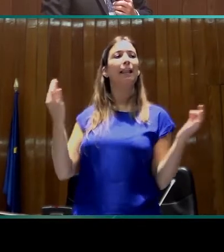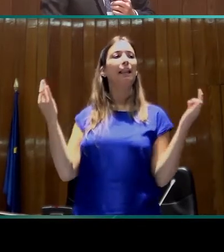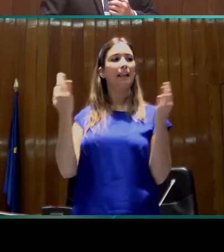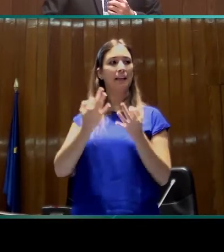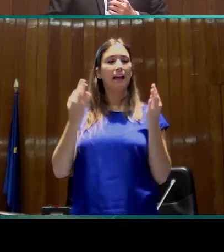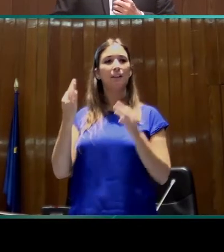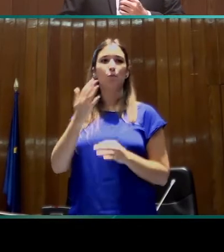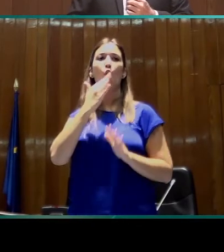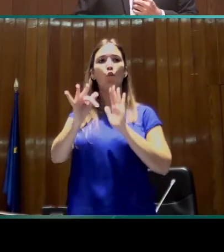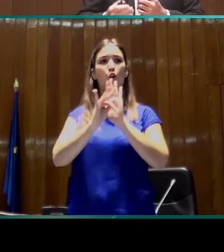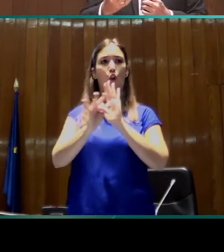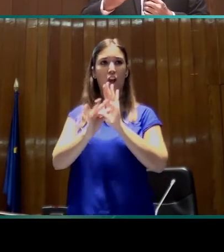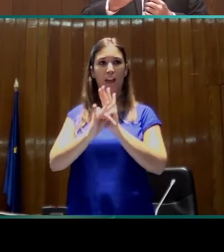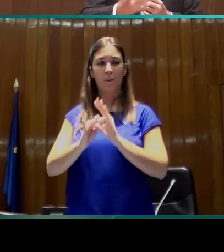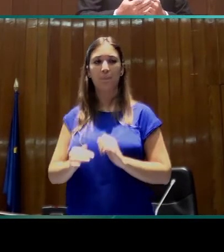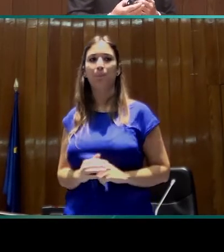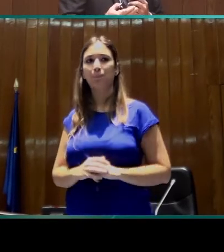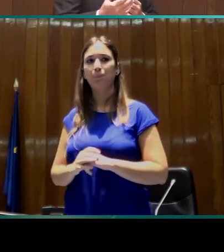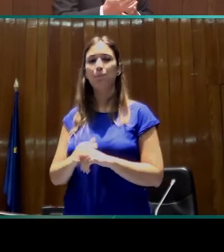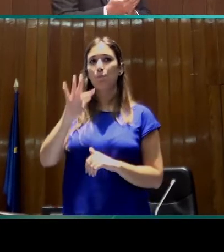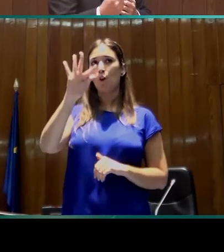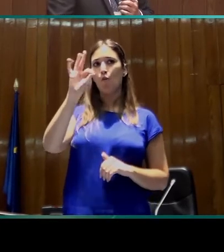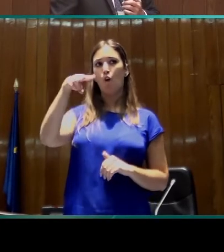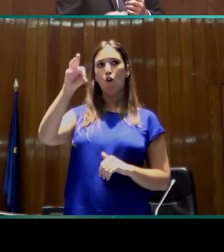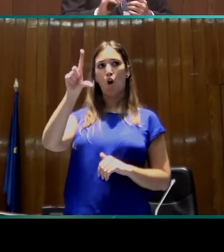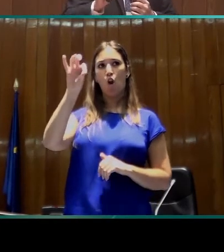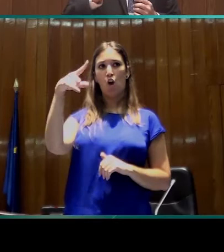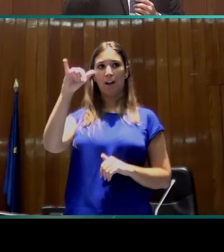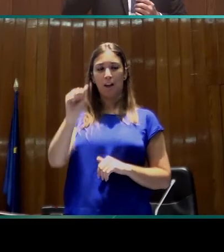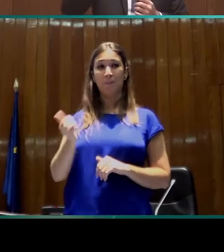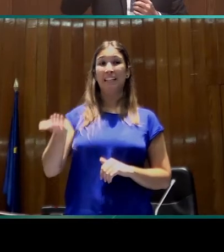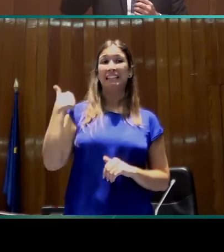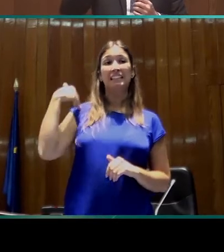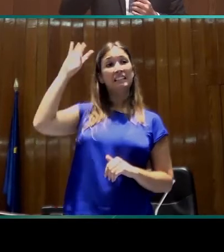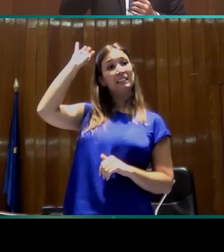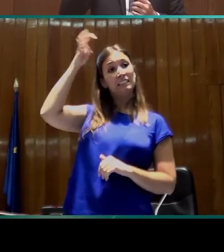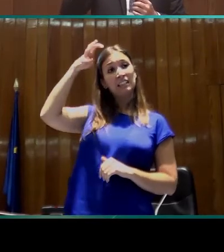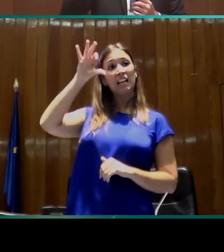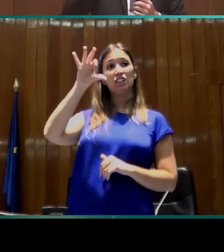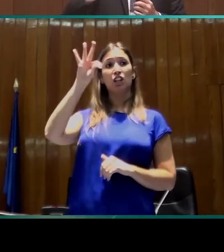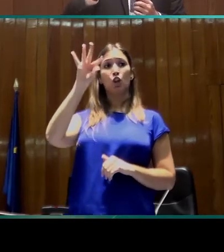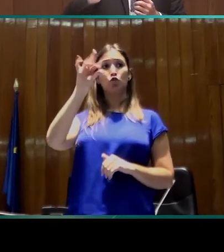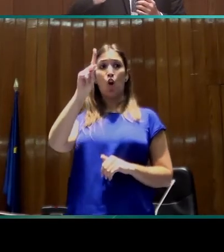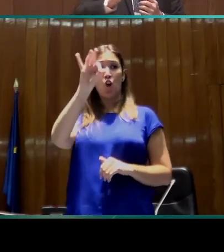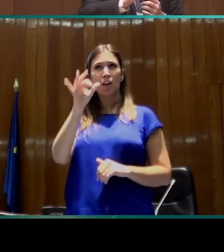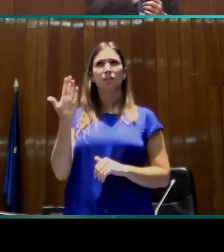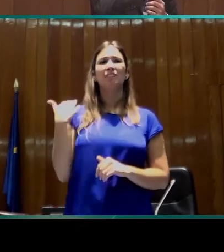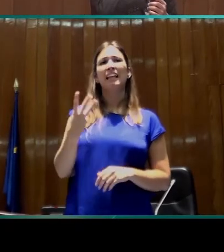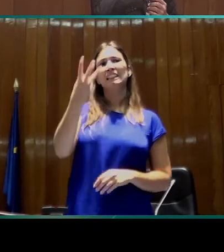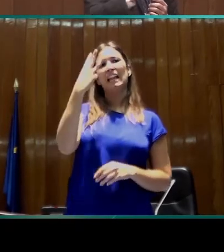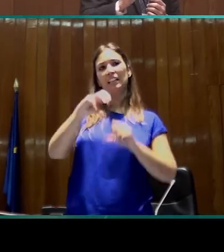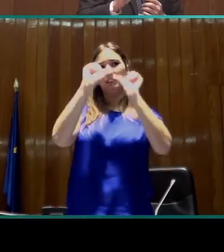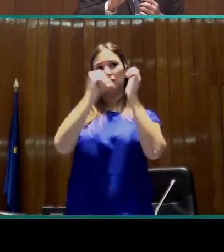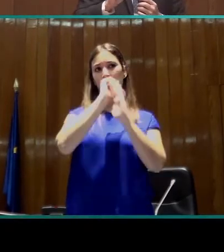la fonología. Desde hace tiempo, Stokoe ha descrito 3 parámetros configuracionales, que